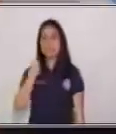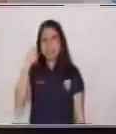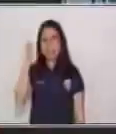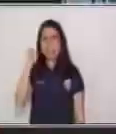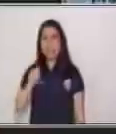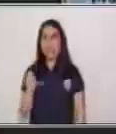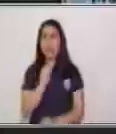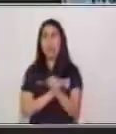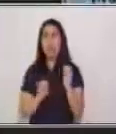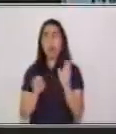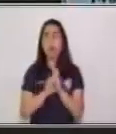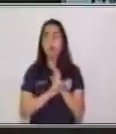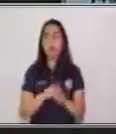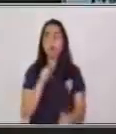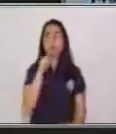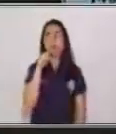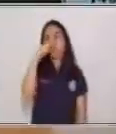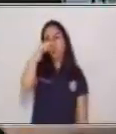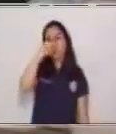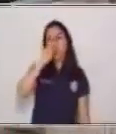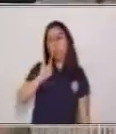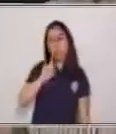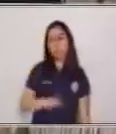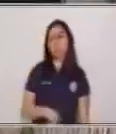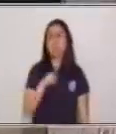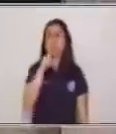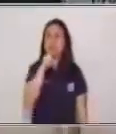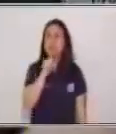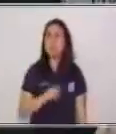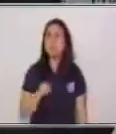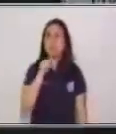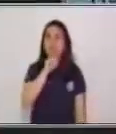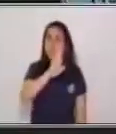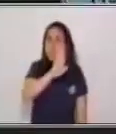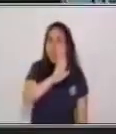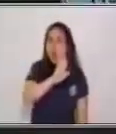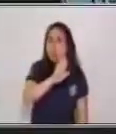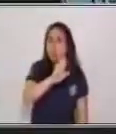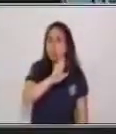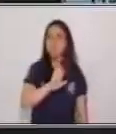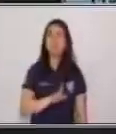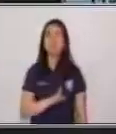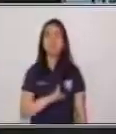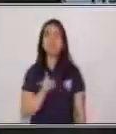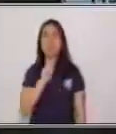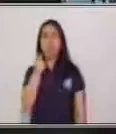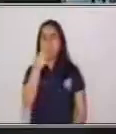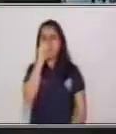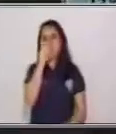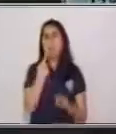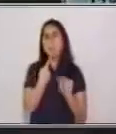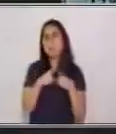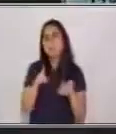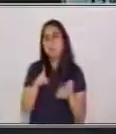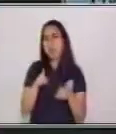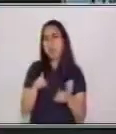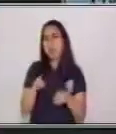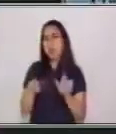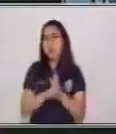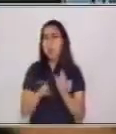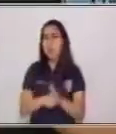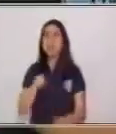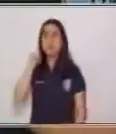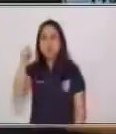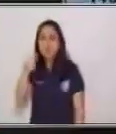pronombre. Tú me lo dijiste. Él no se tilda cuando es artículo. El libro, el